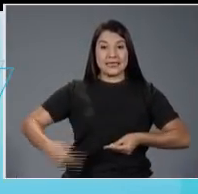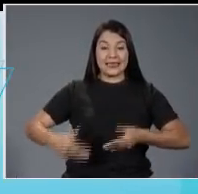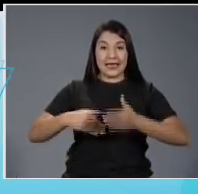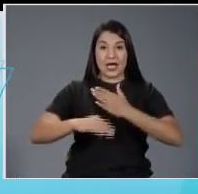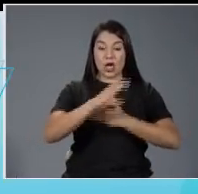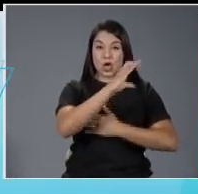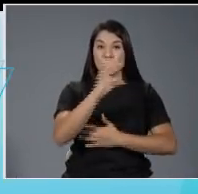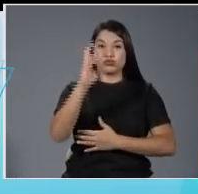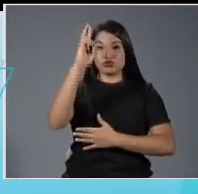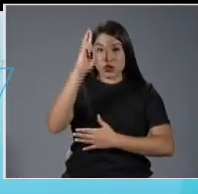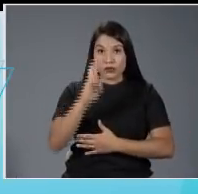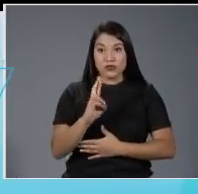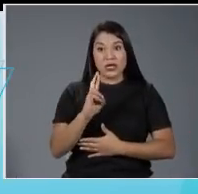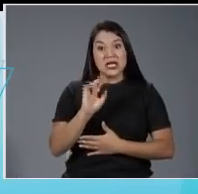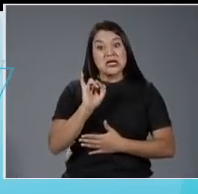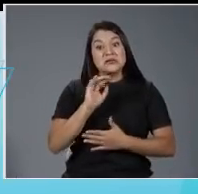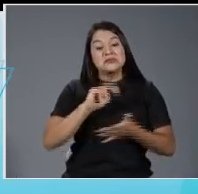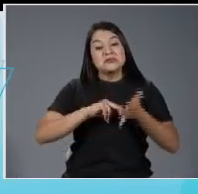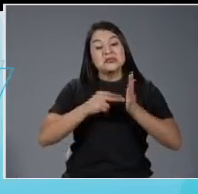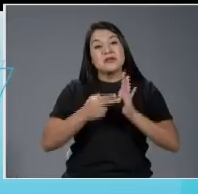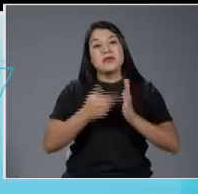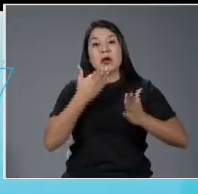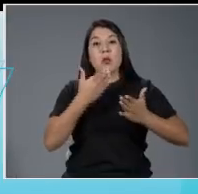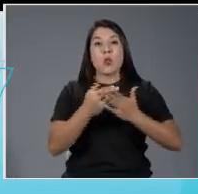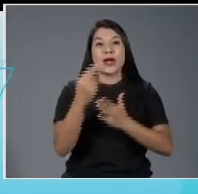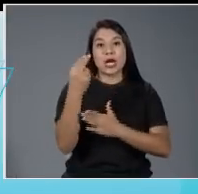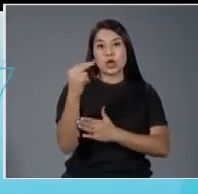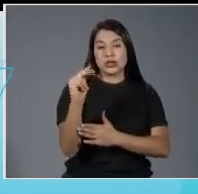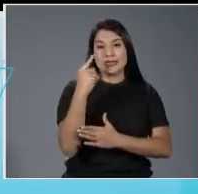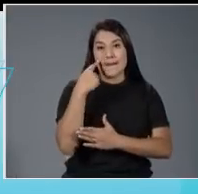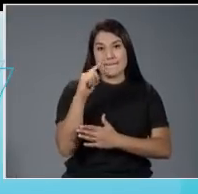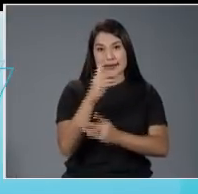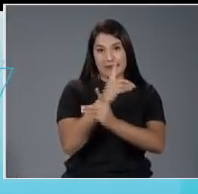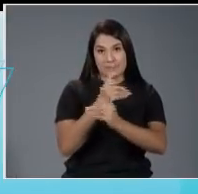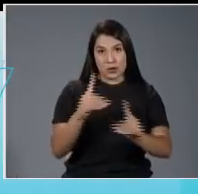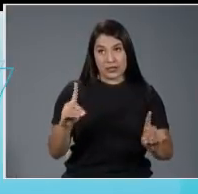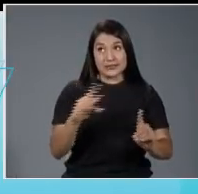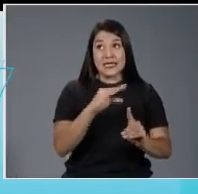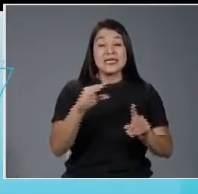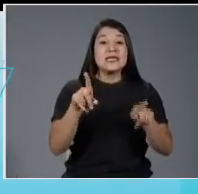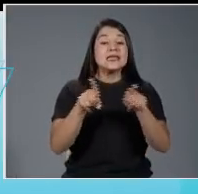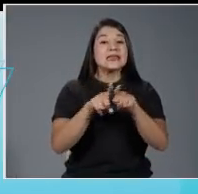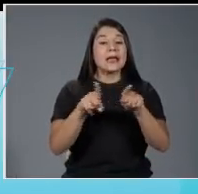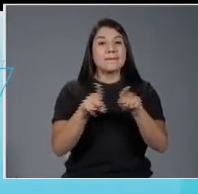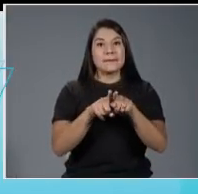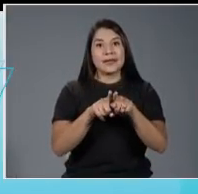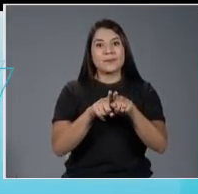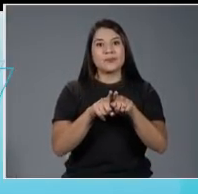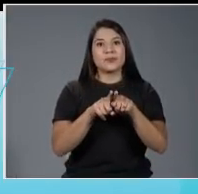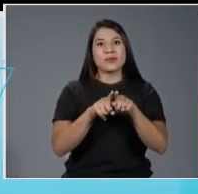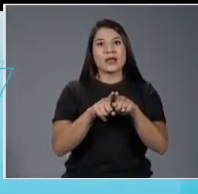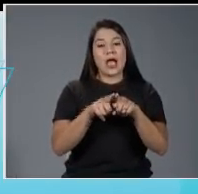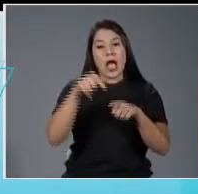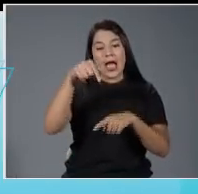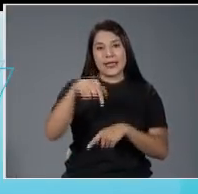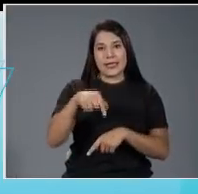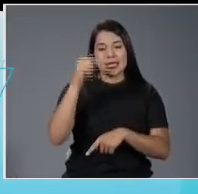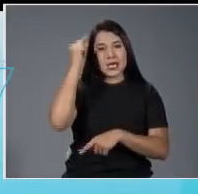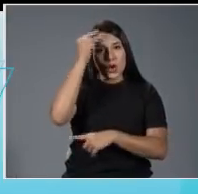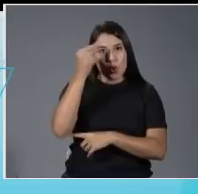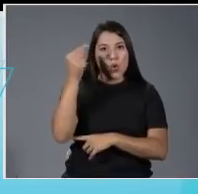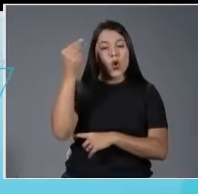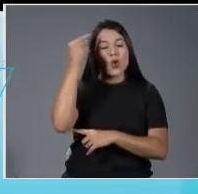un elemento de buena noticia democrática, además de que efectivamente es un gobierno que, aunque se